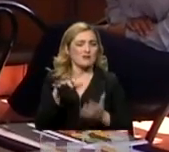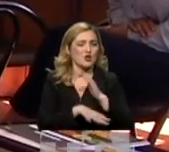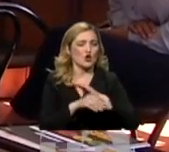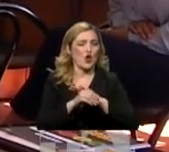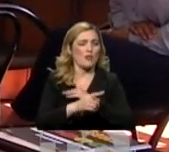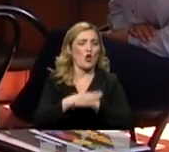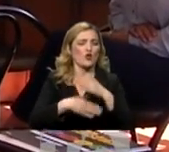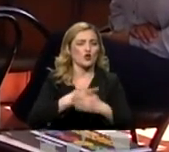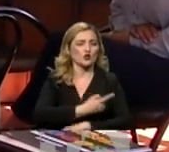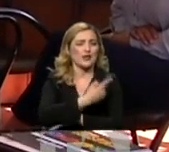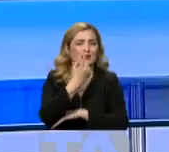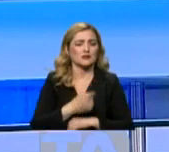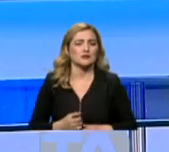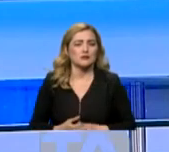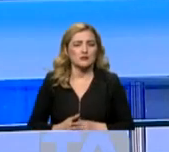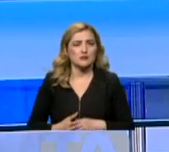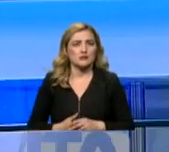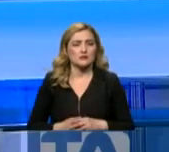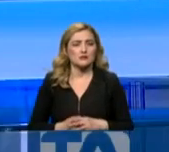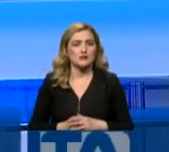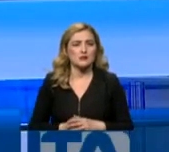Costa, 24 horas.